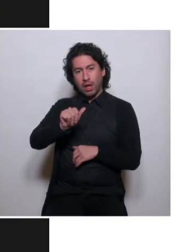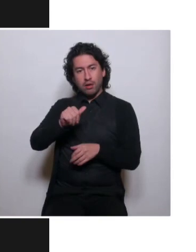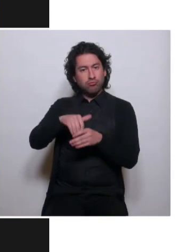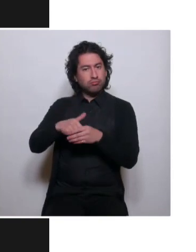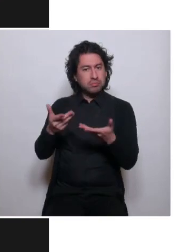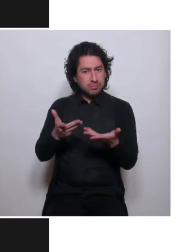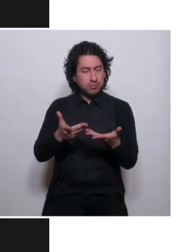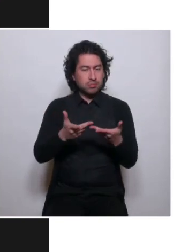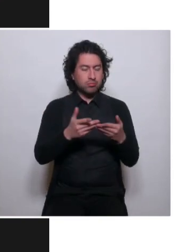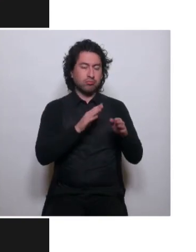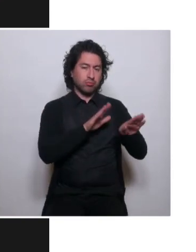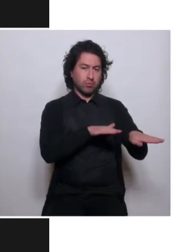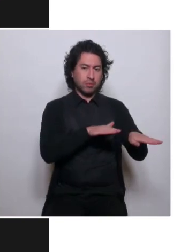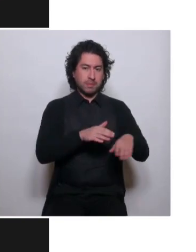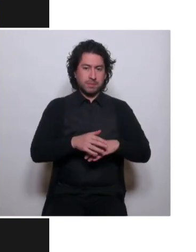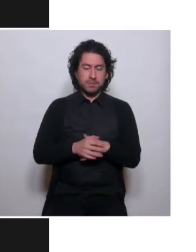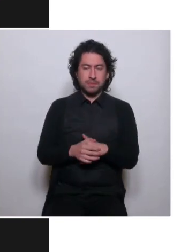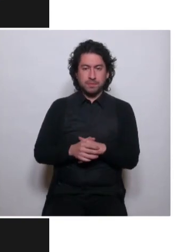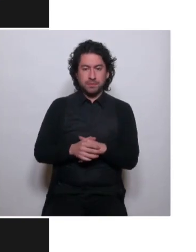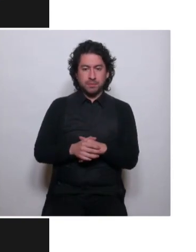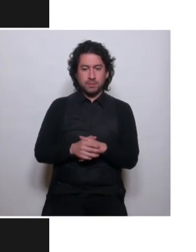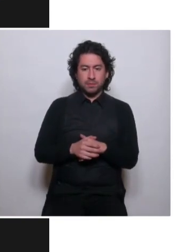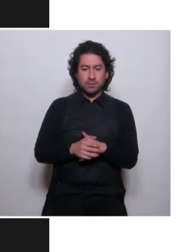Apruebo, señor secretario.